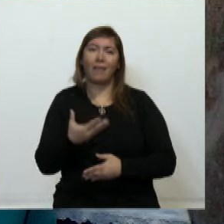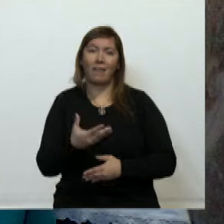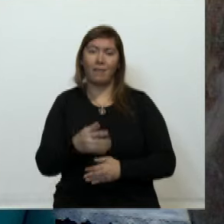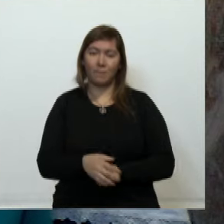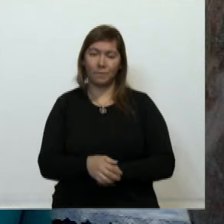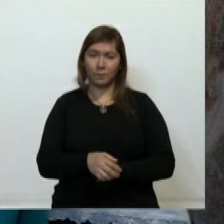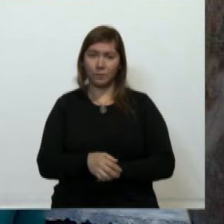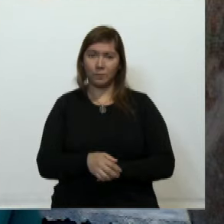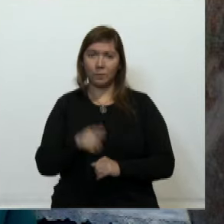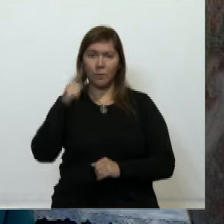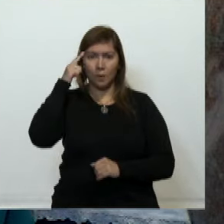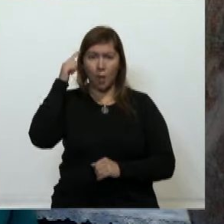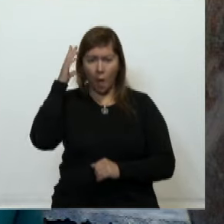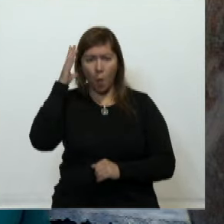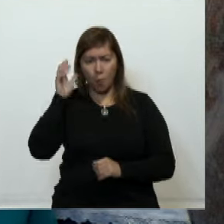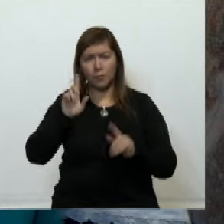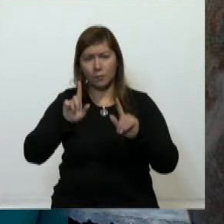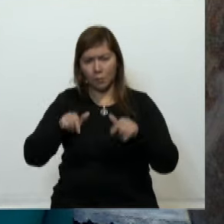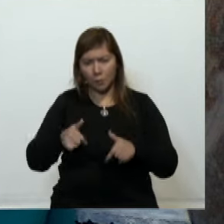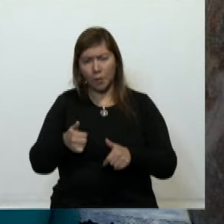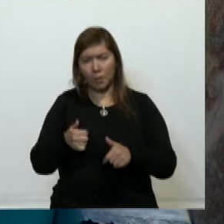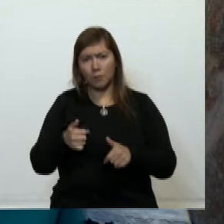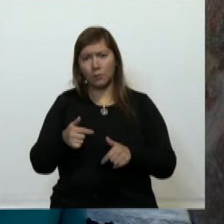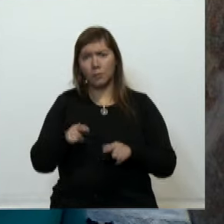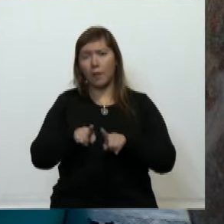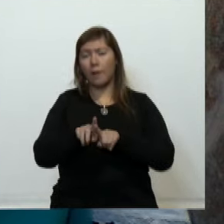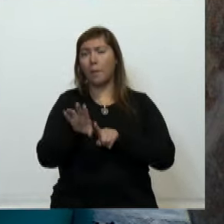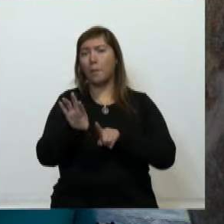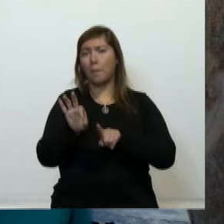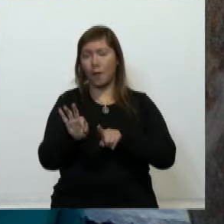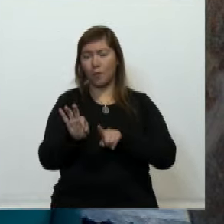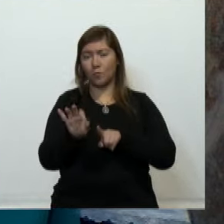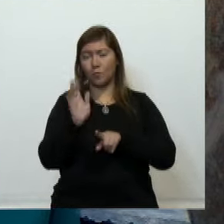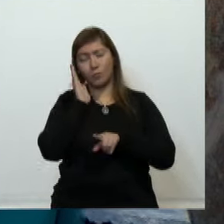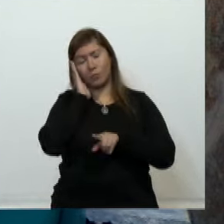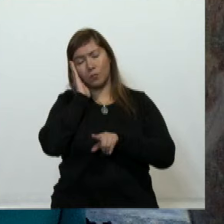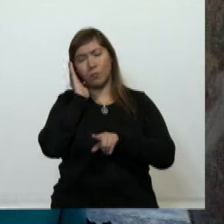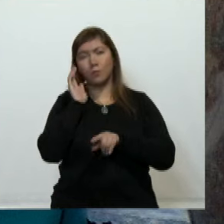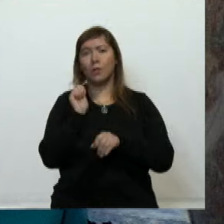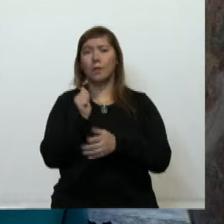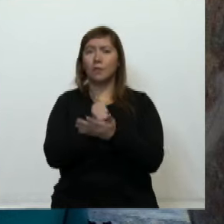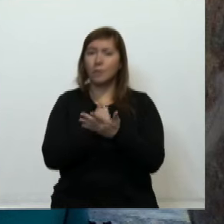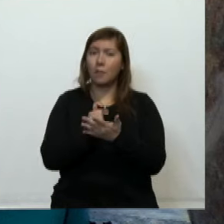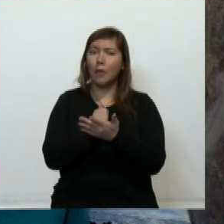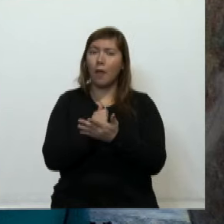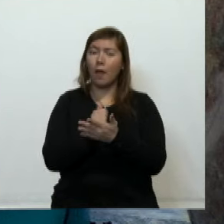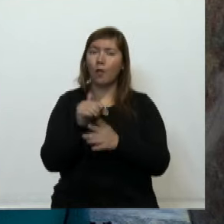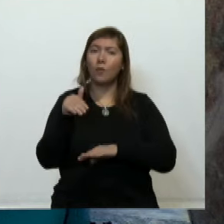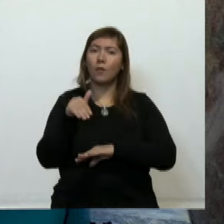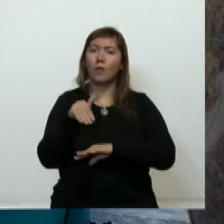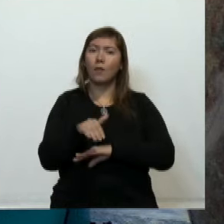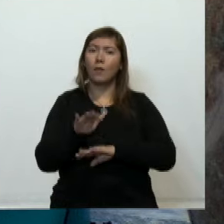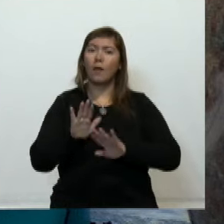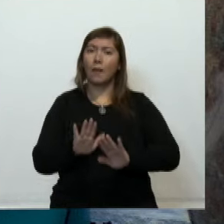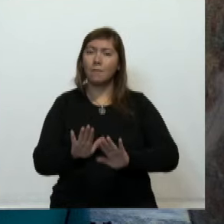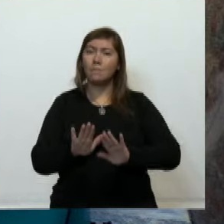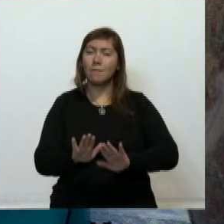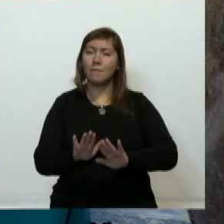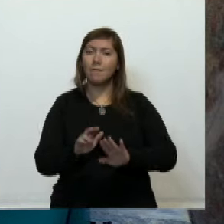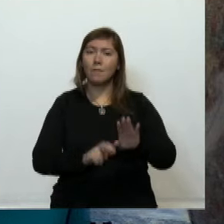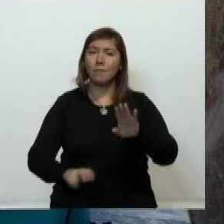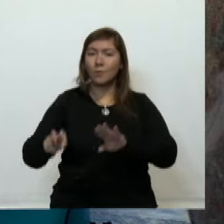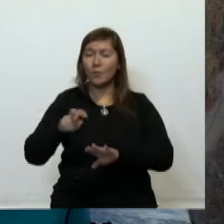Acuérdate también de nuestros hermanos que se durmieron en la esperanza de la resurrección, y de todos los que han muerto en tu